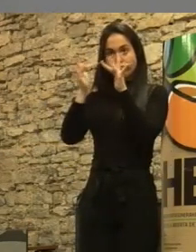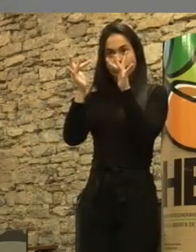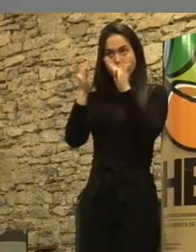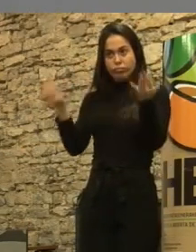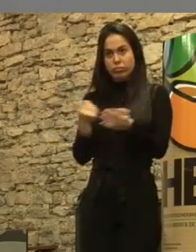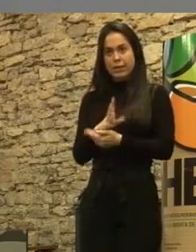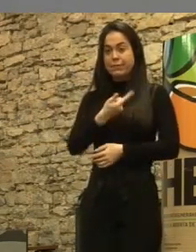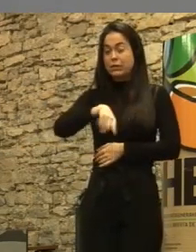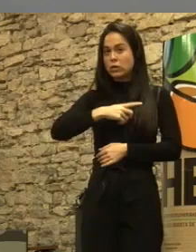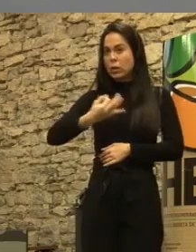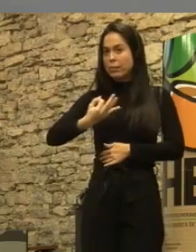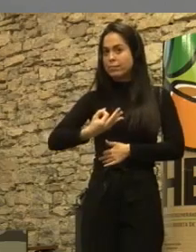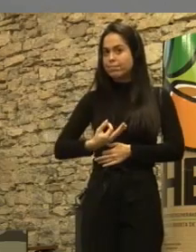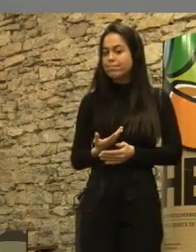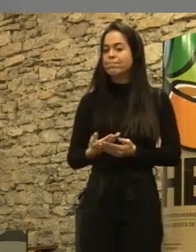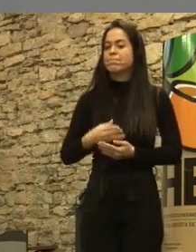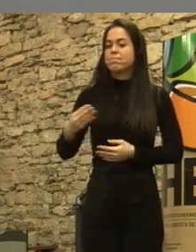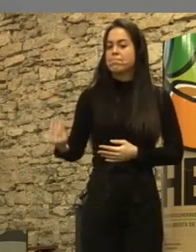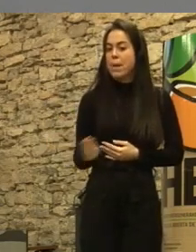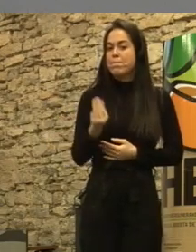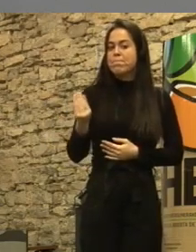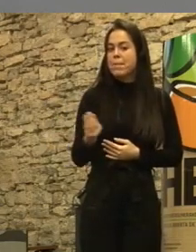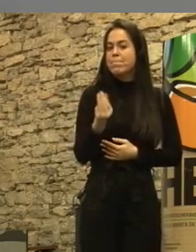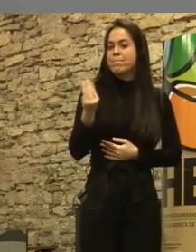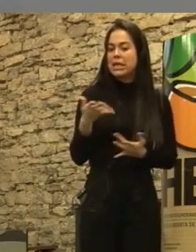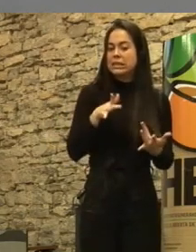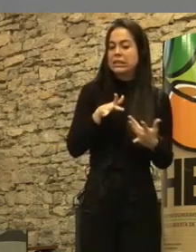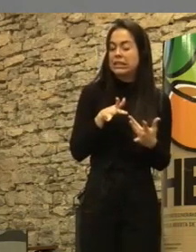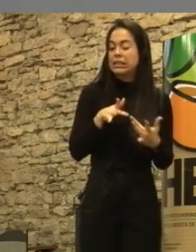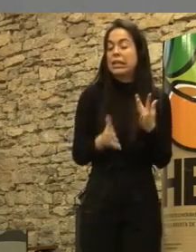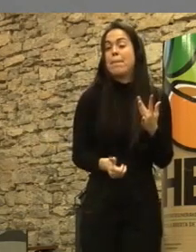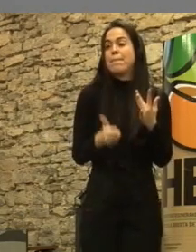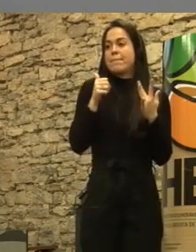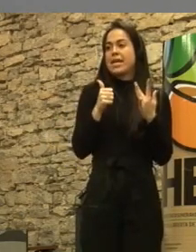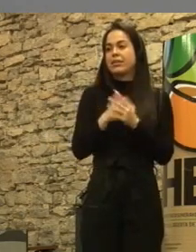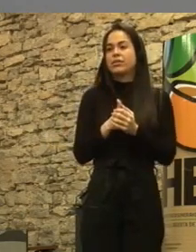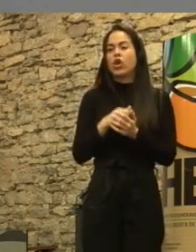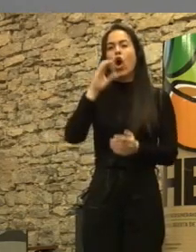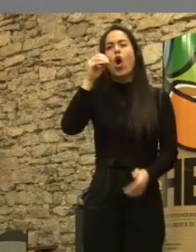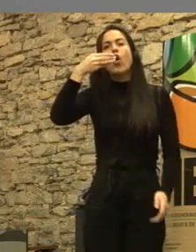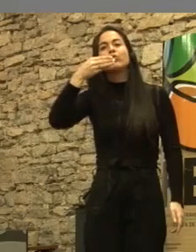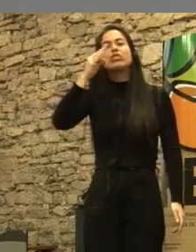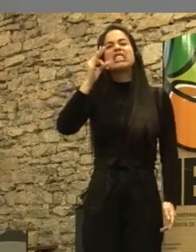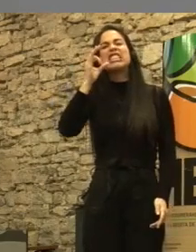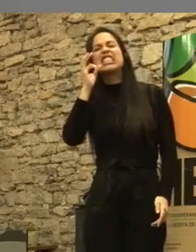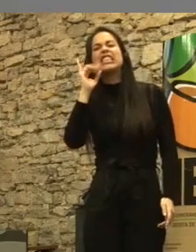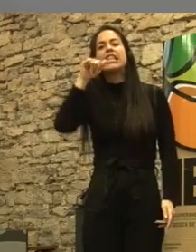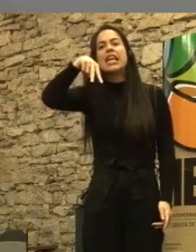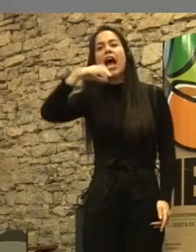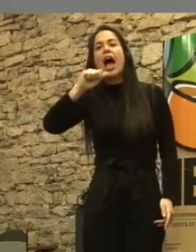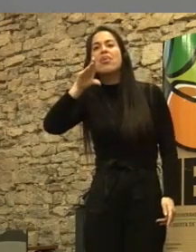una cosa que tenemos que ir como forzando desde el cariño, pero la contundencia, ¿no? Antonella usó antes una palabra que era obstinación. Yo, la palabra que tengo en mi catálogo